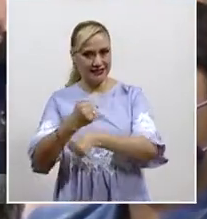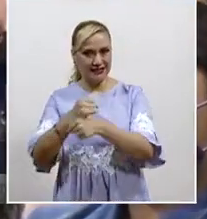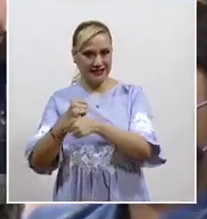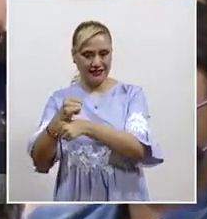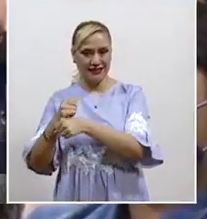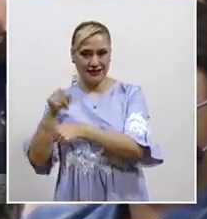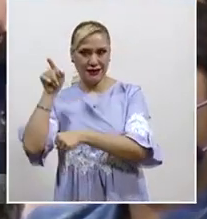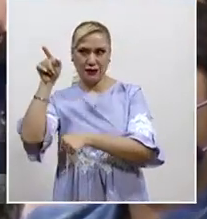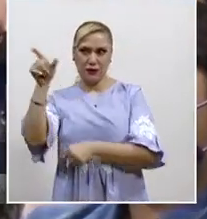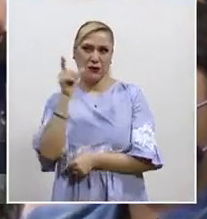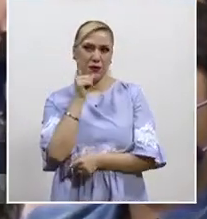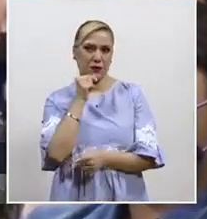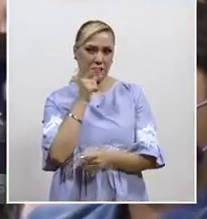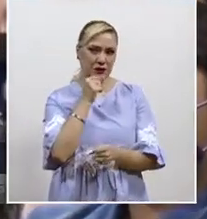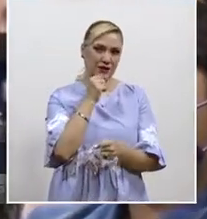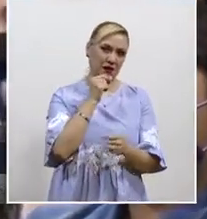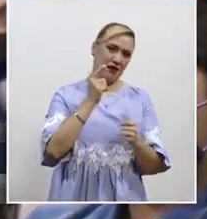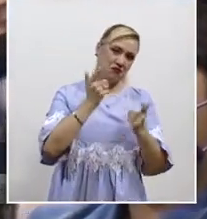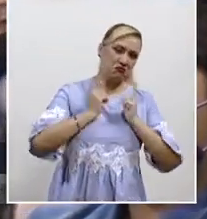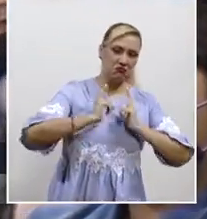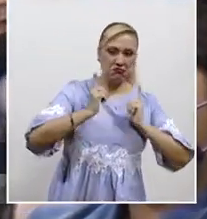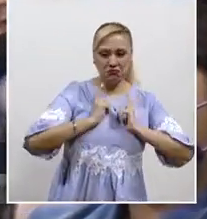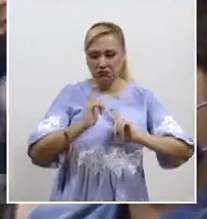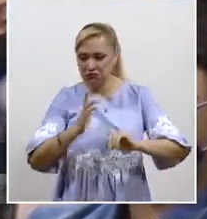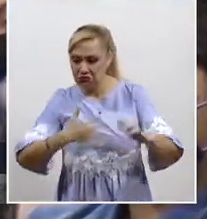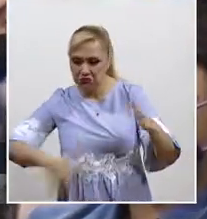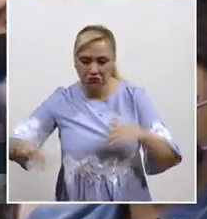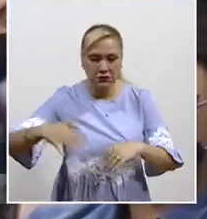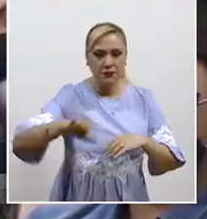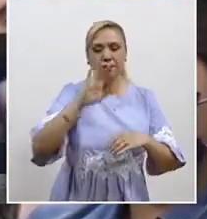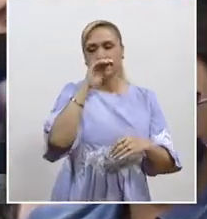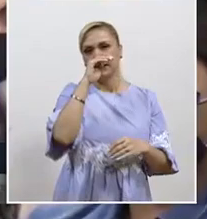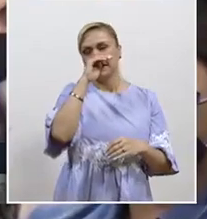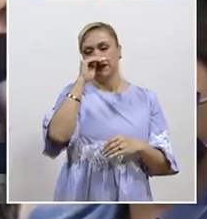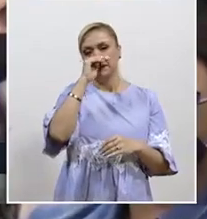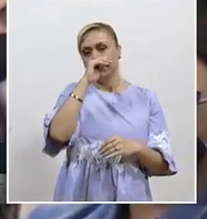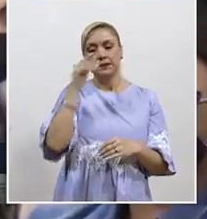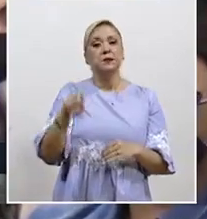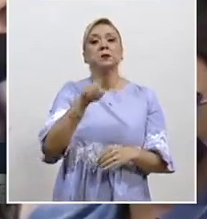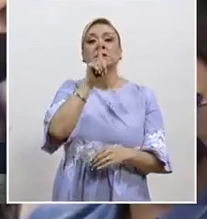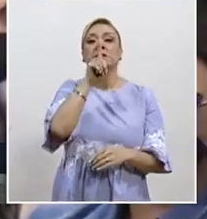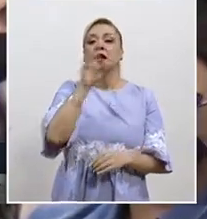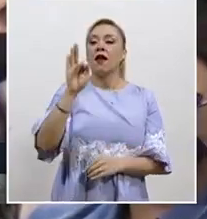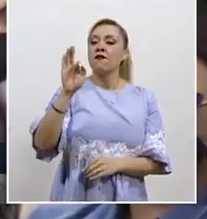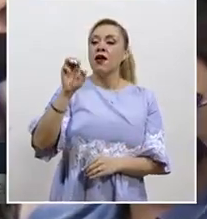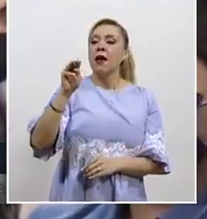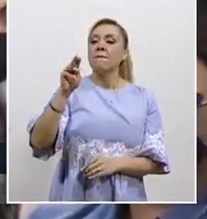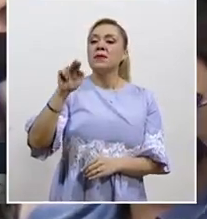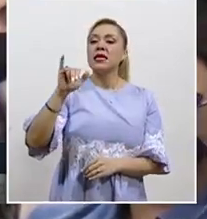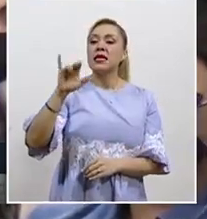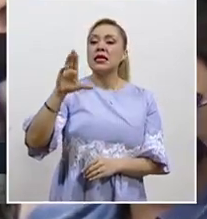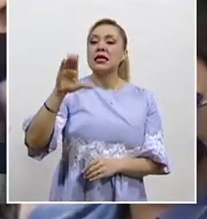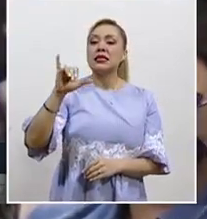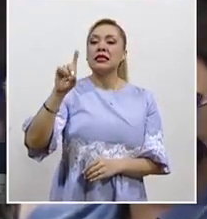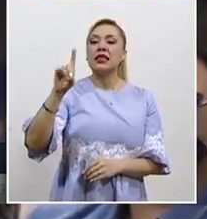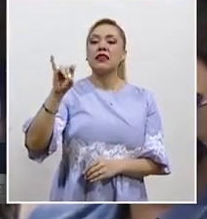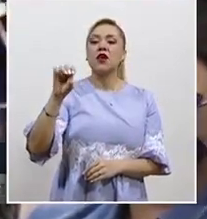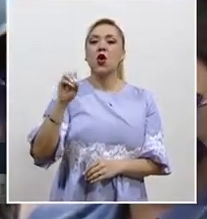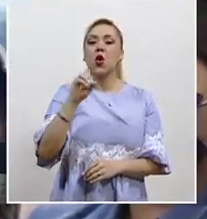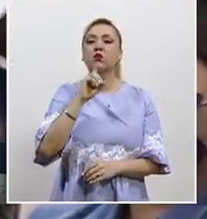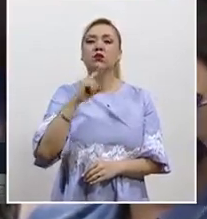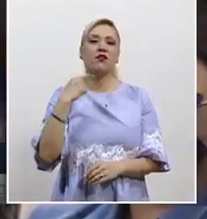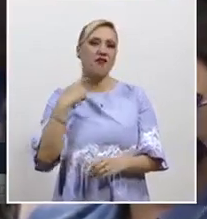autoridades competentes para la investigación el delito de feminicidio no aparece aparecen las muertes muerte por